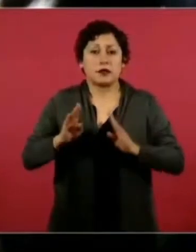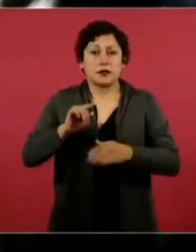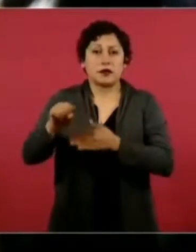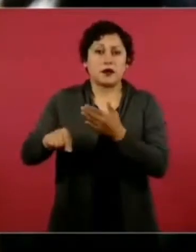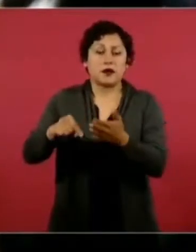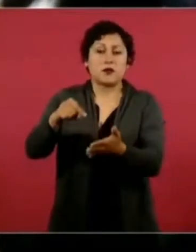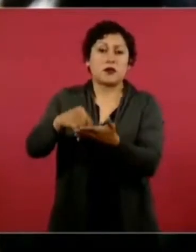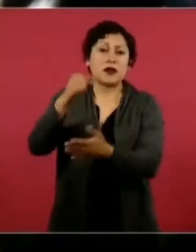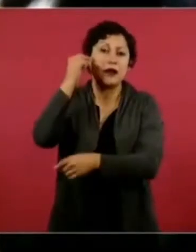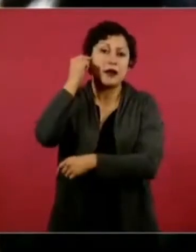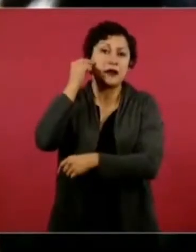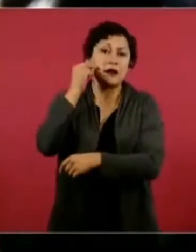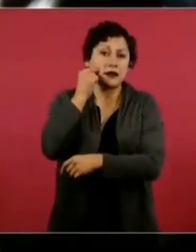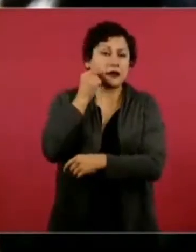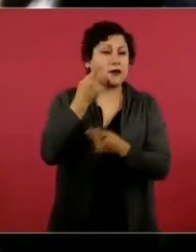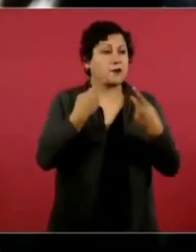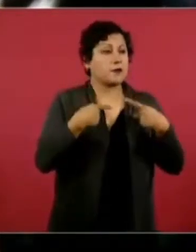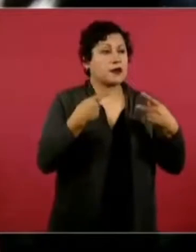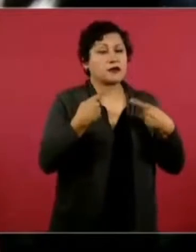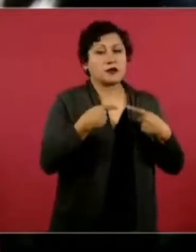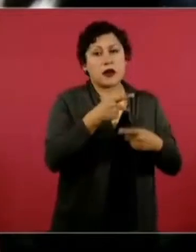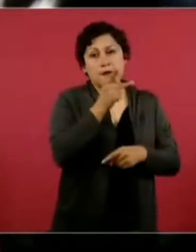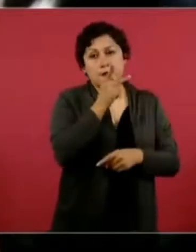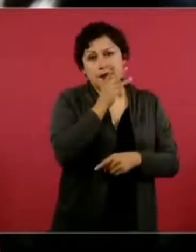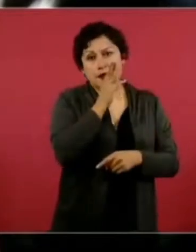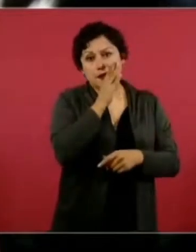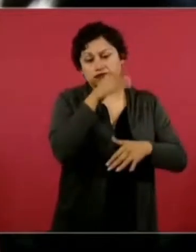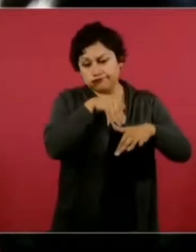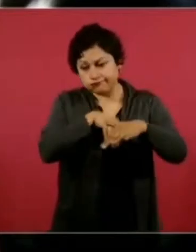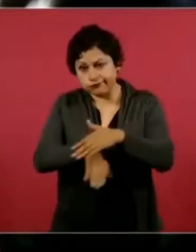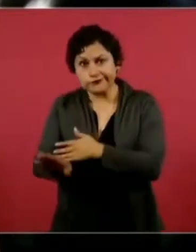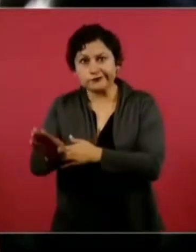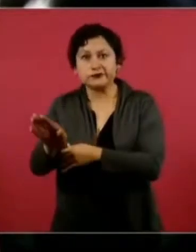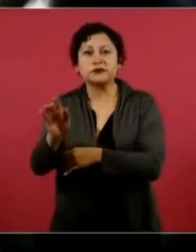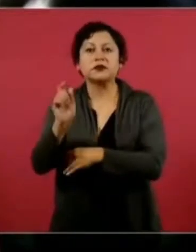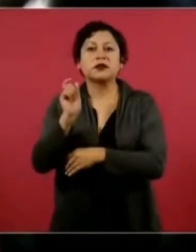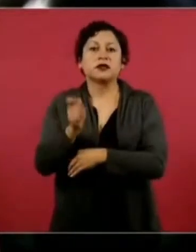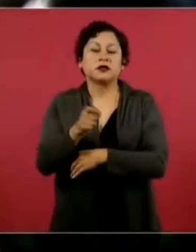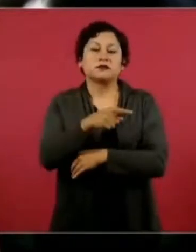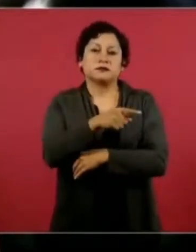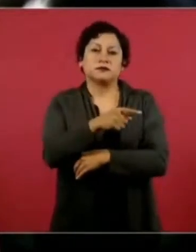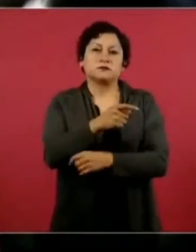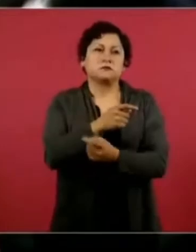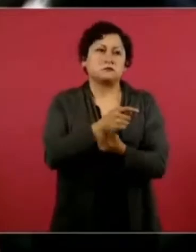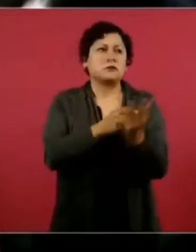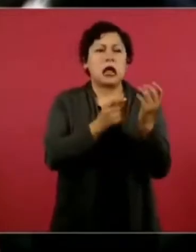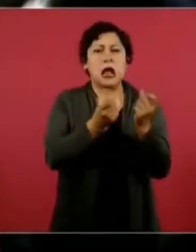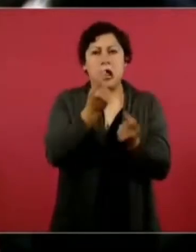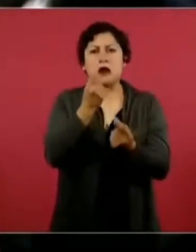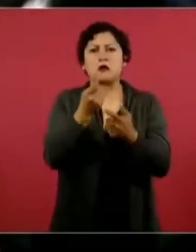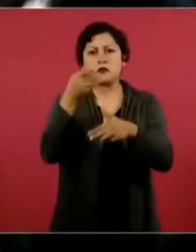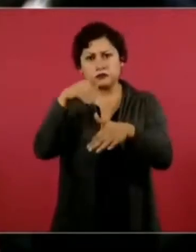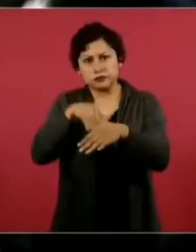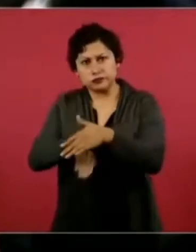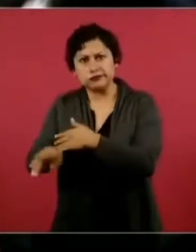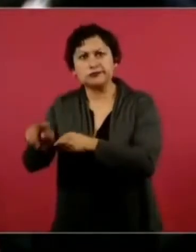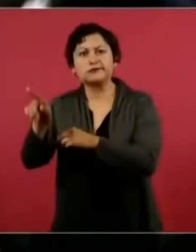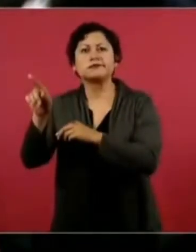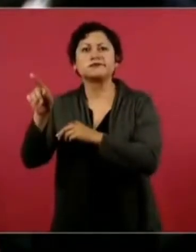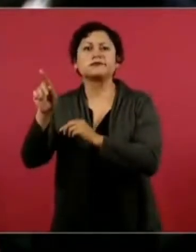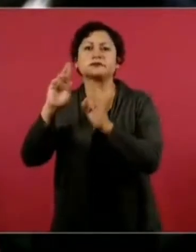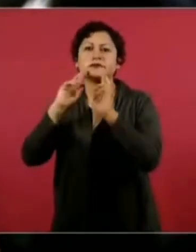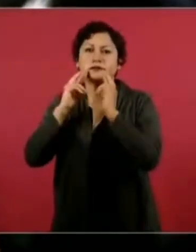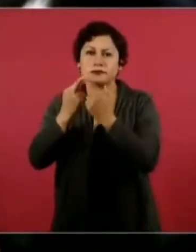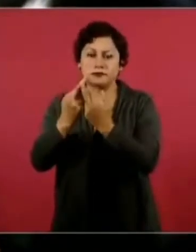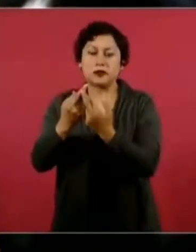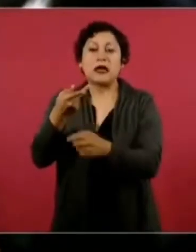Guerrero. Un par de padres asistieron a esta diligencia, pero el grupo mayoritario